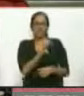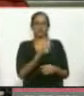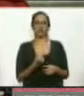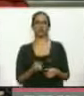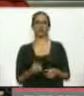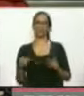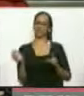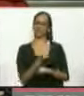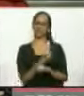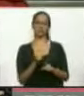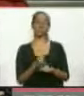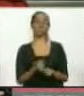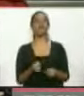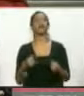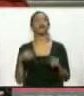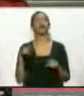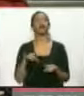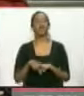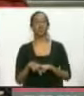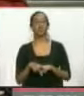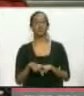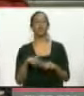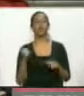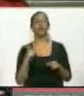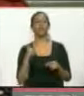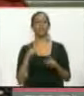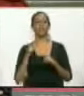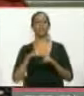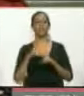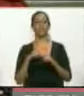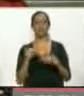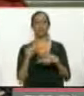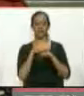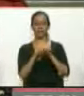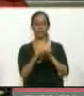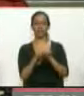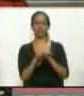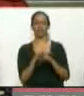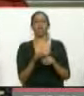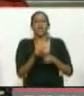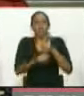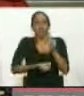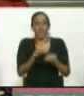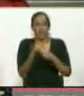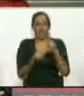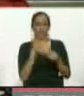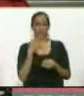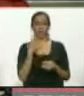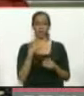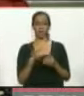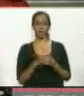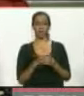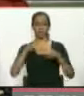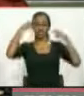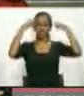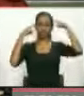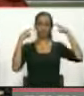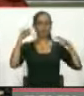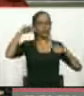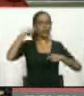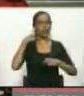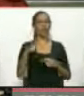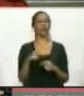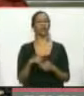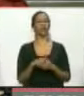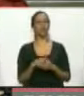agresiva que va en contravía de cualquier tipo de integración regional generada por ejemplo en la época de chávez yo me acuerdo que la